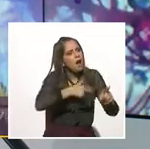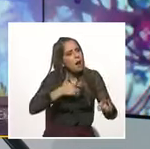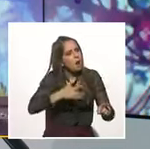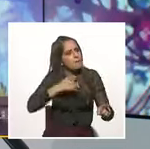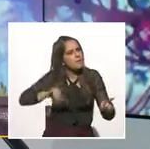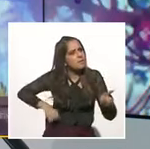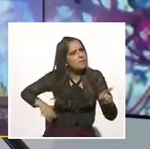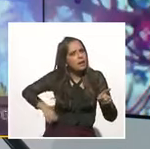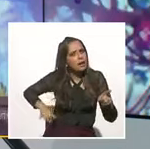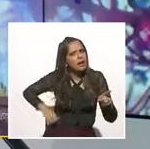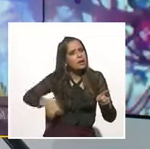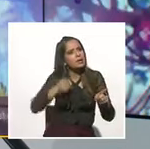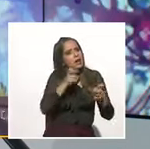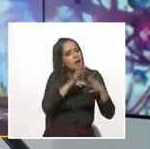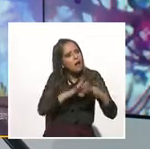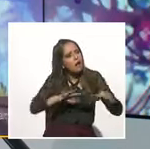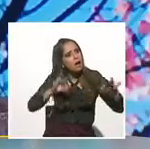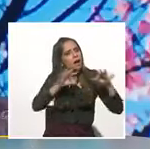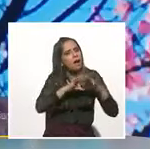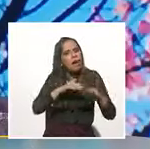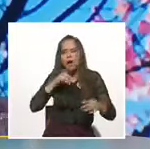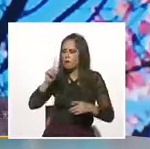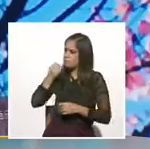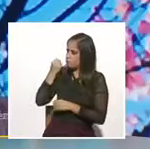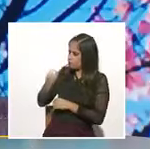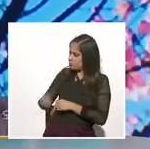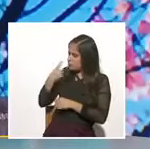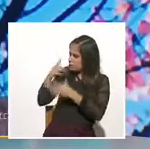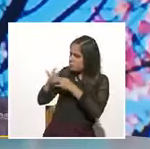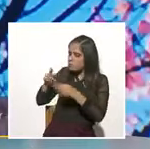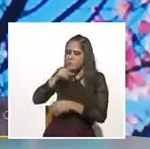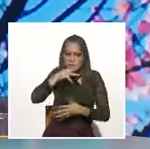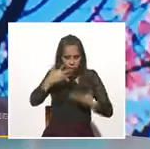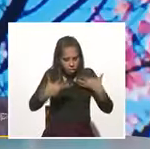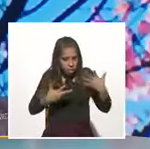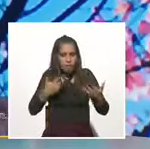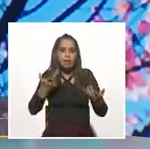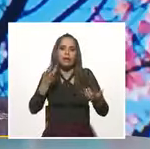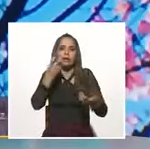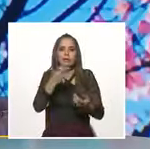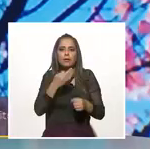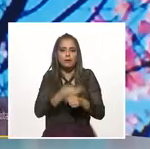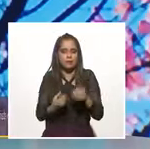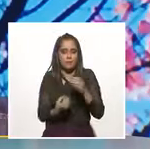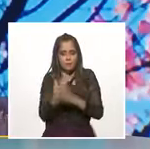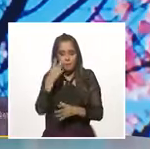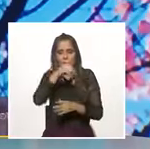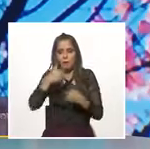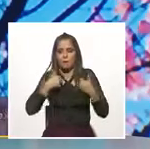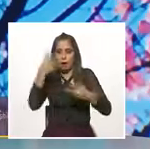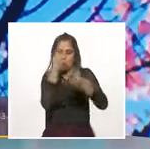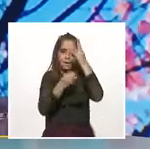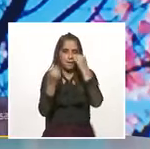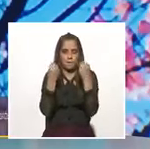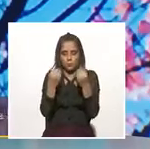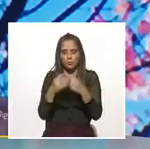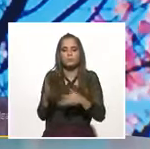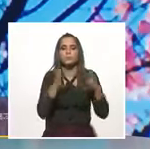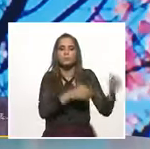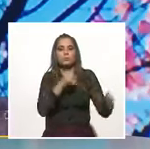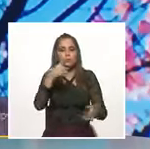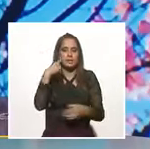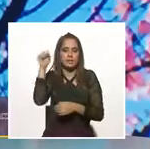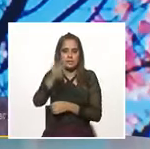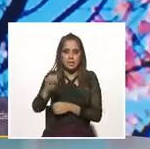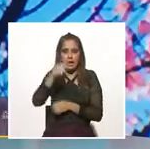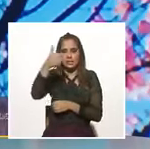ni de religión, ni de fútbol, ¿no? Quedan solo dos funciones. Ajá. Fue una temporada corta. Pueden verla este sábado y el próximo sábado a las